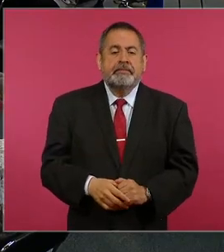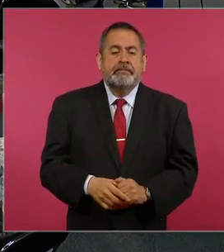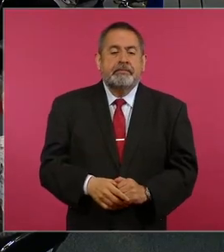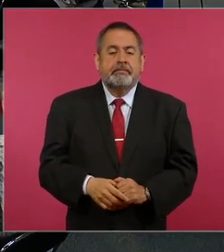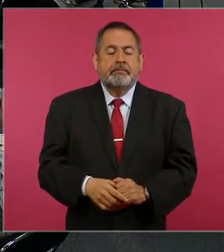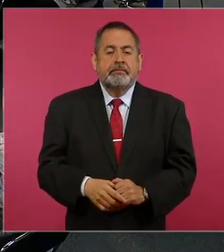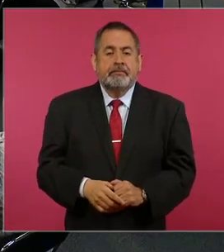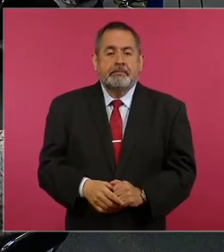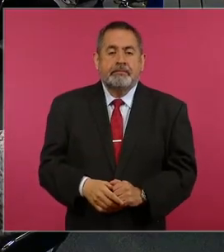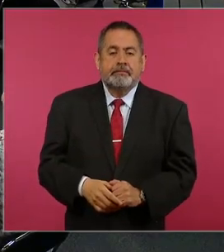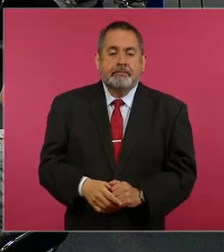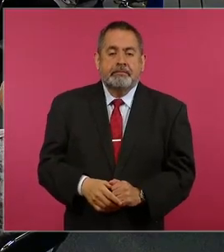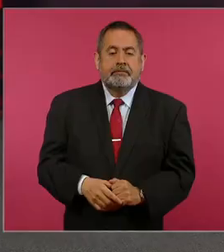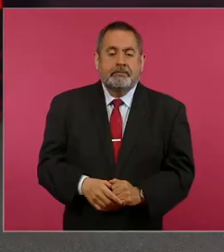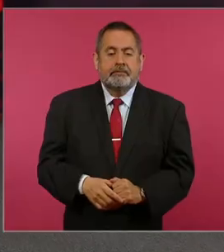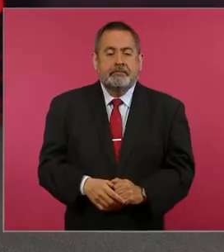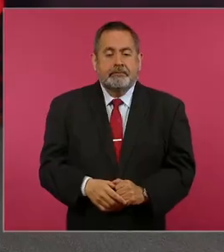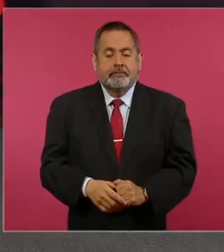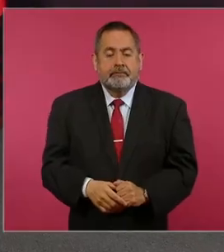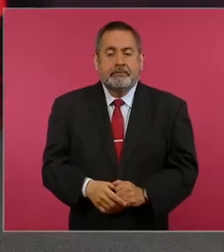Nosotros